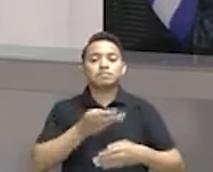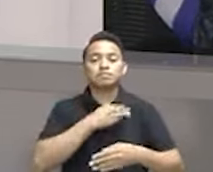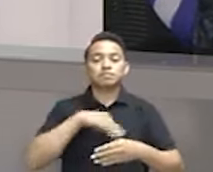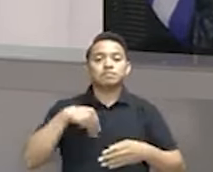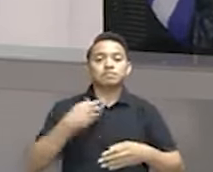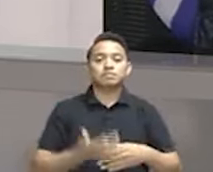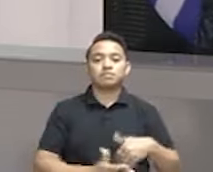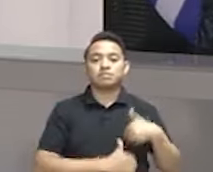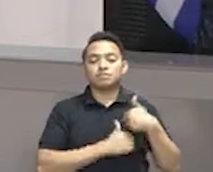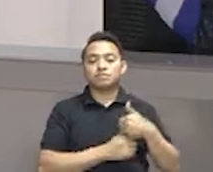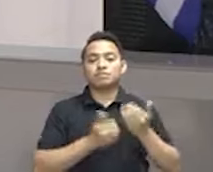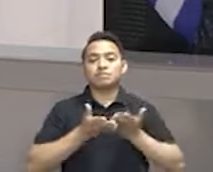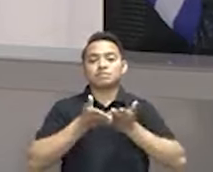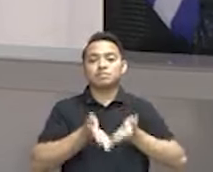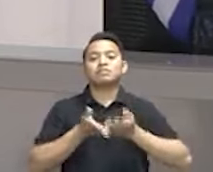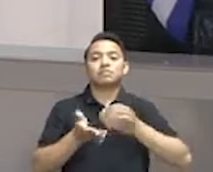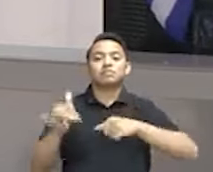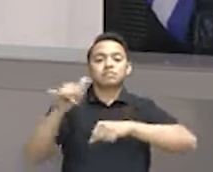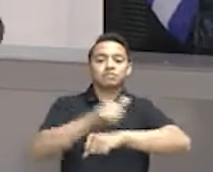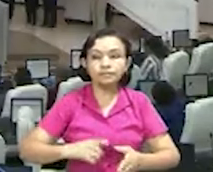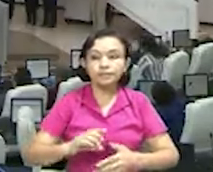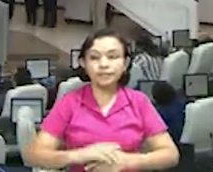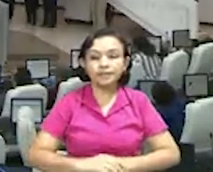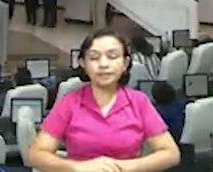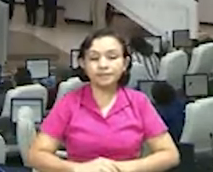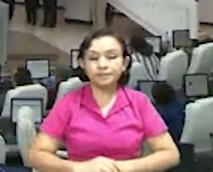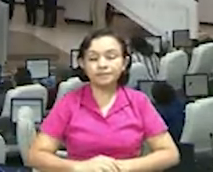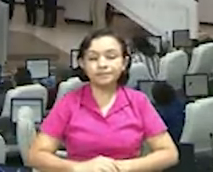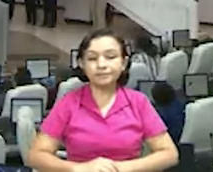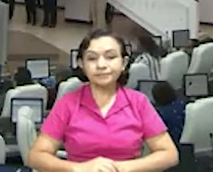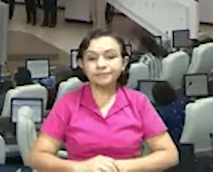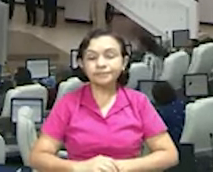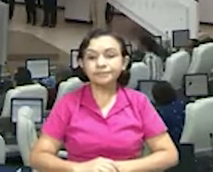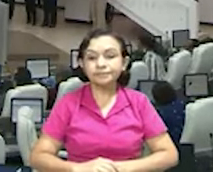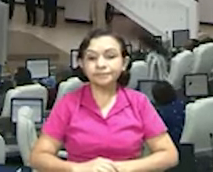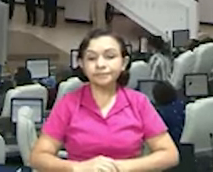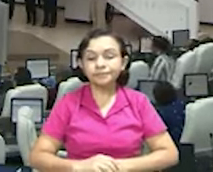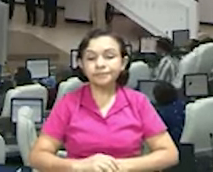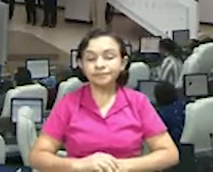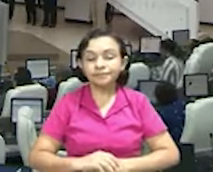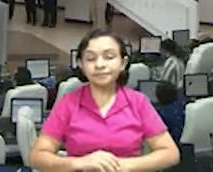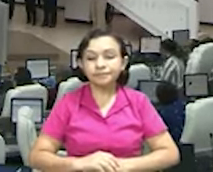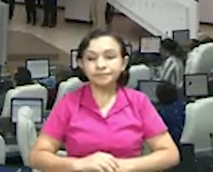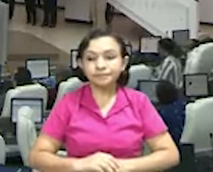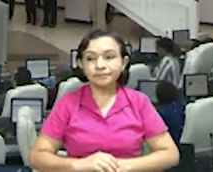Fuerza Naval, Fuerza Aérea y Fuerzas Terrestres. Noticias 12, Darlene Téllez.